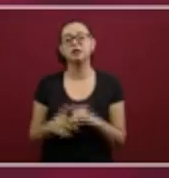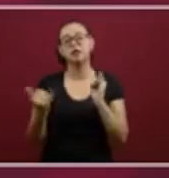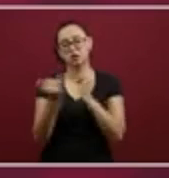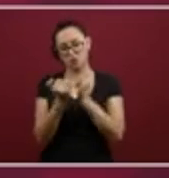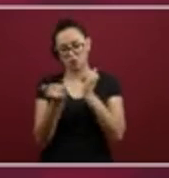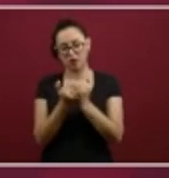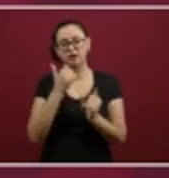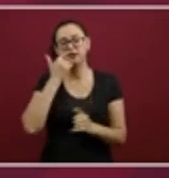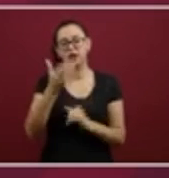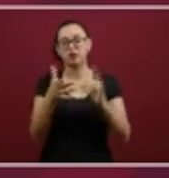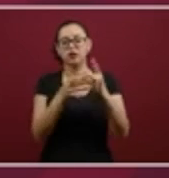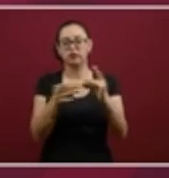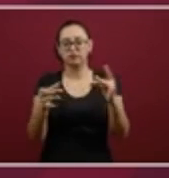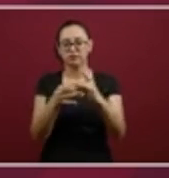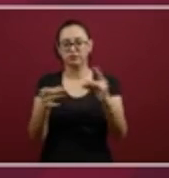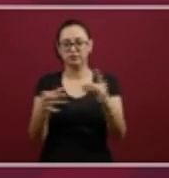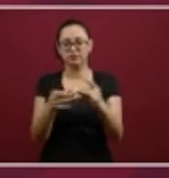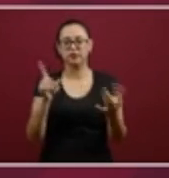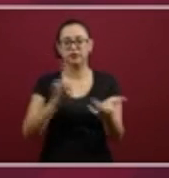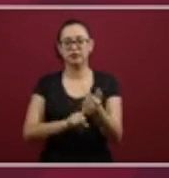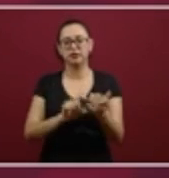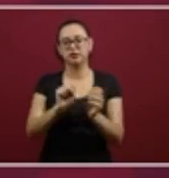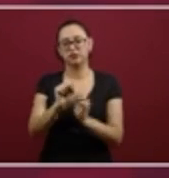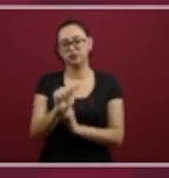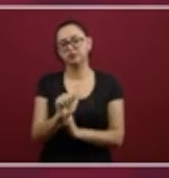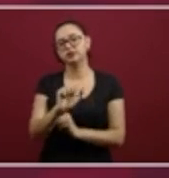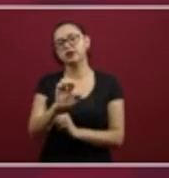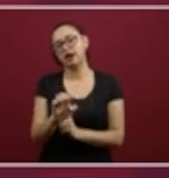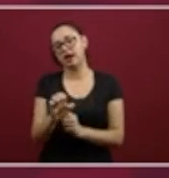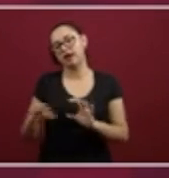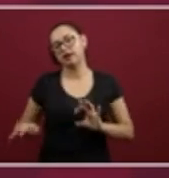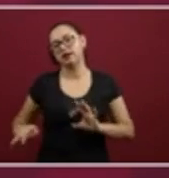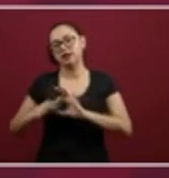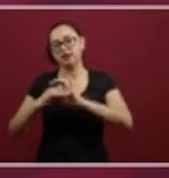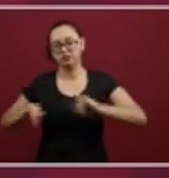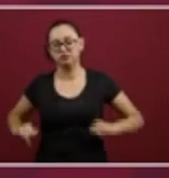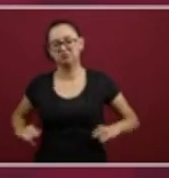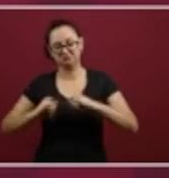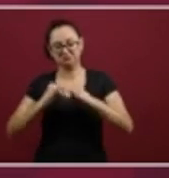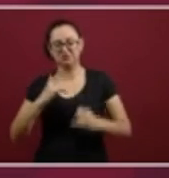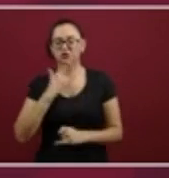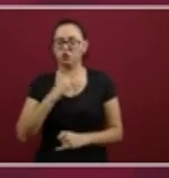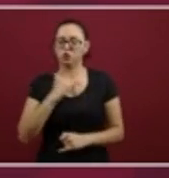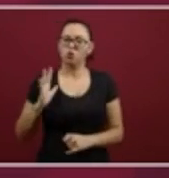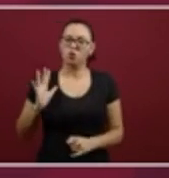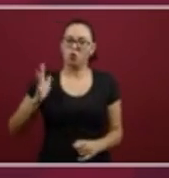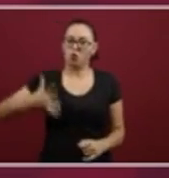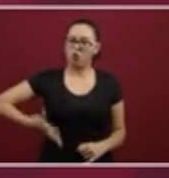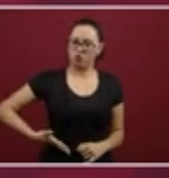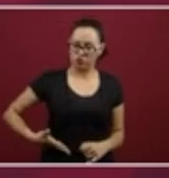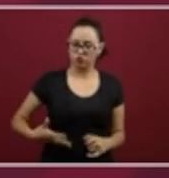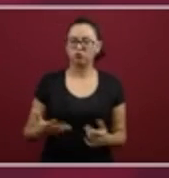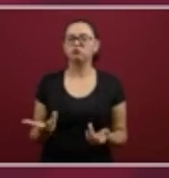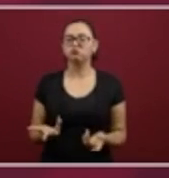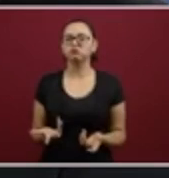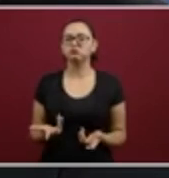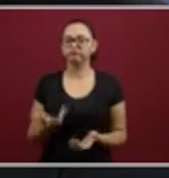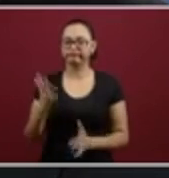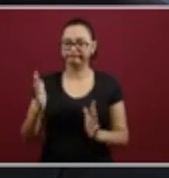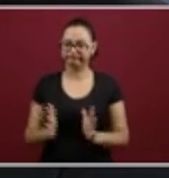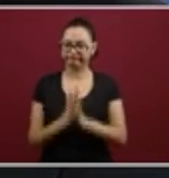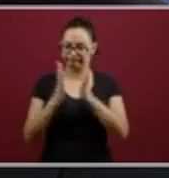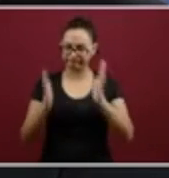para nosotros en el SAE y ahora en el instituto, es un orgullo poder participar y